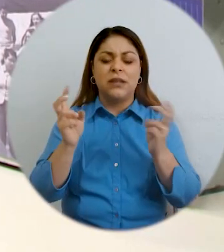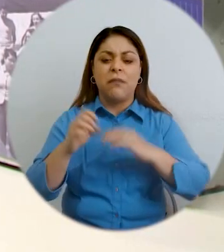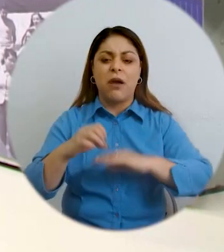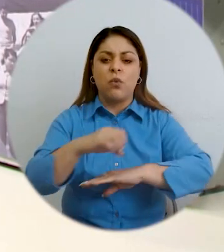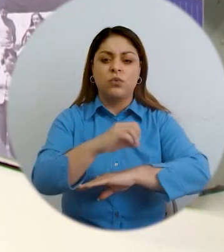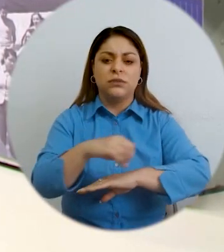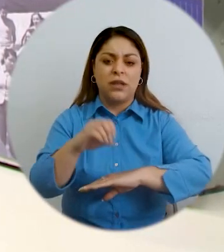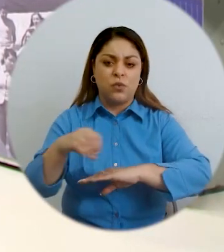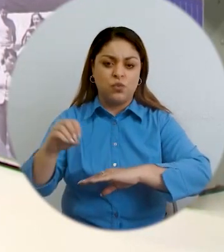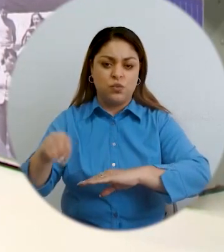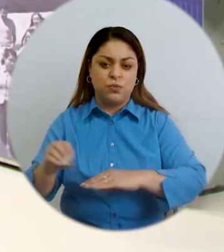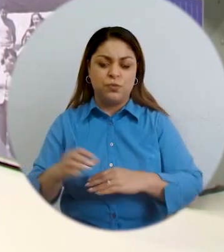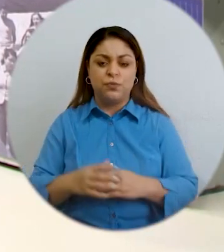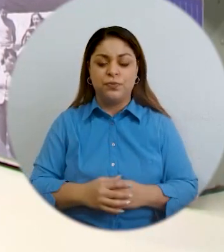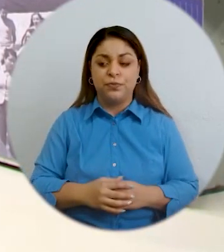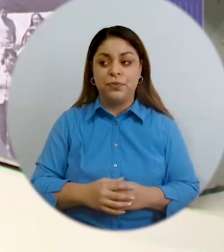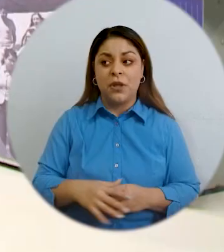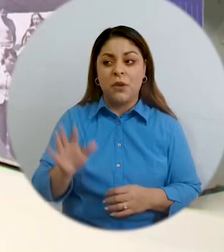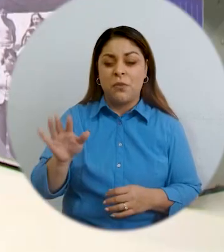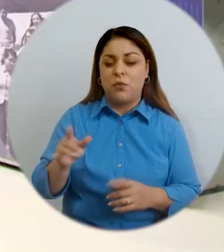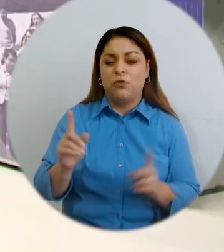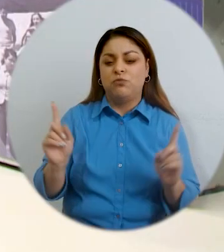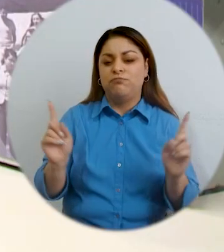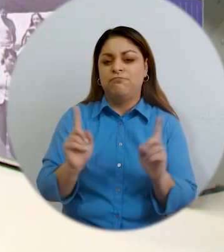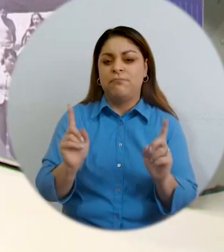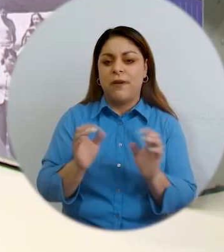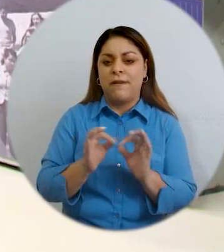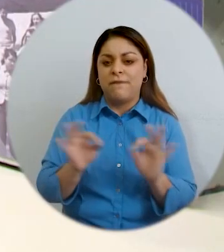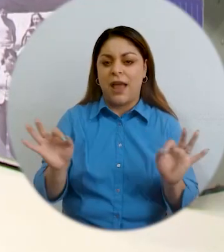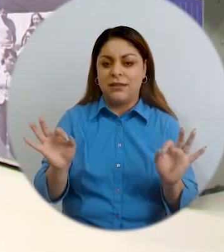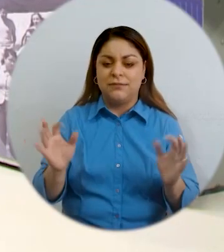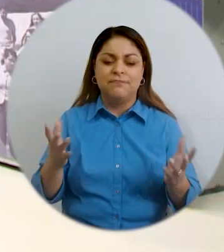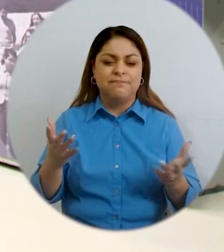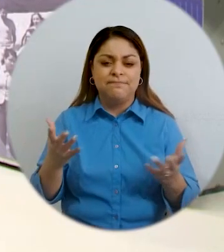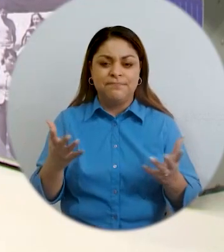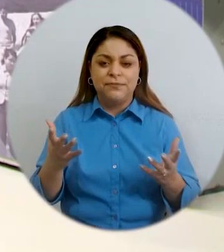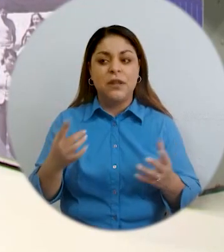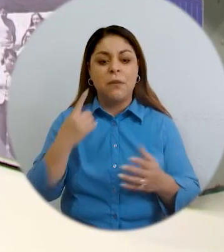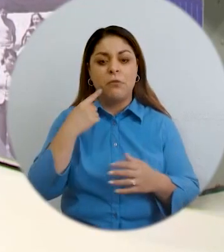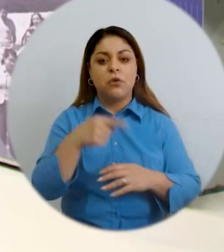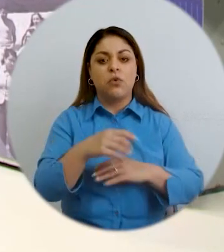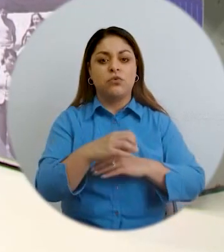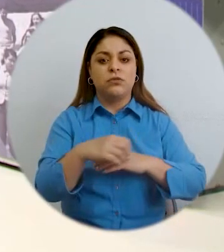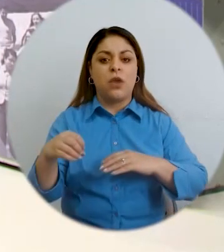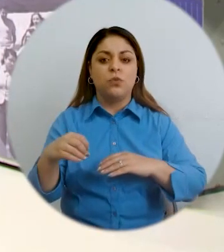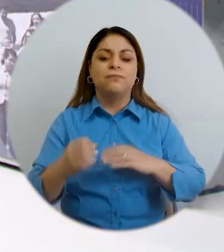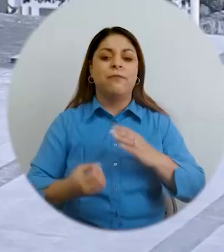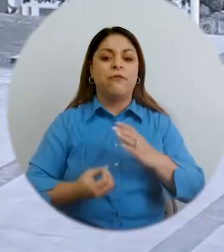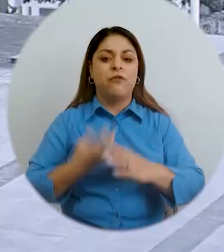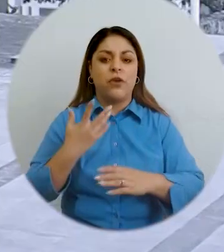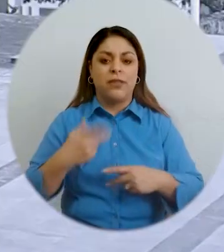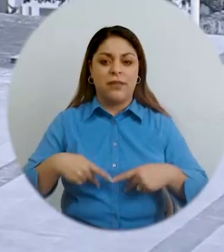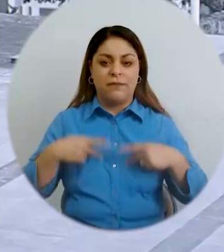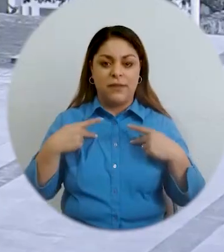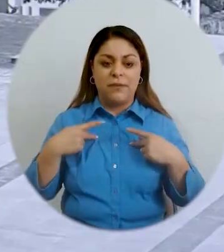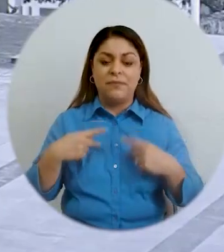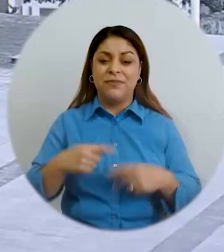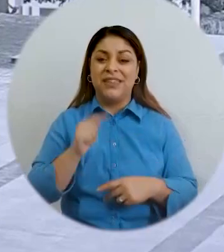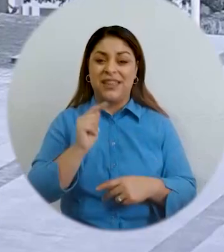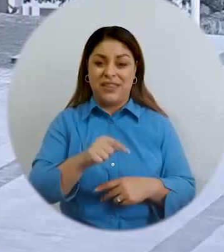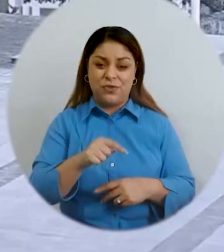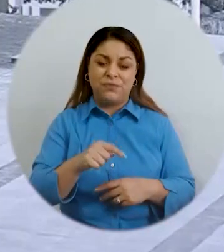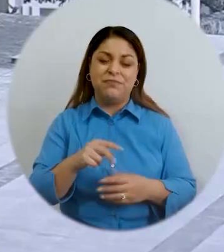Bueno, en una pequeña oración, porque son fuente de vida, ¿verdad? Y eso